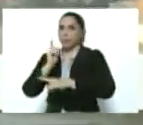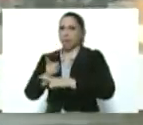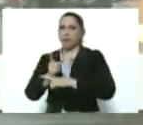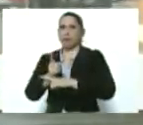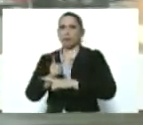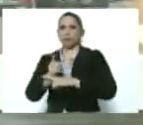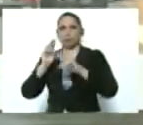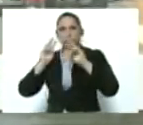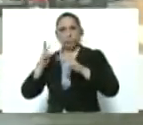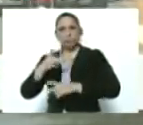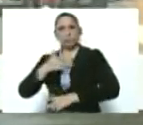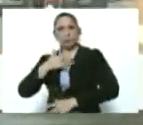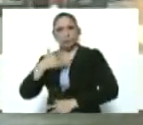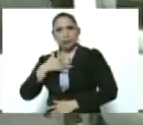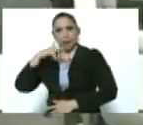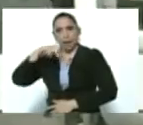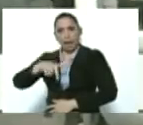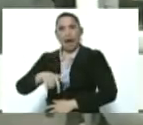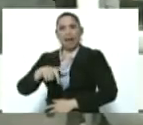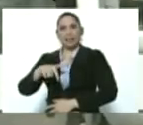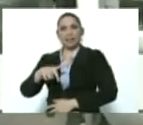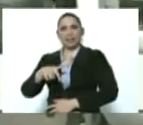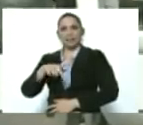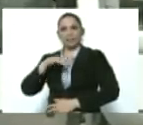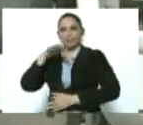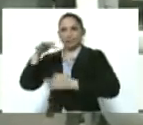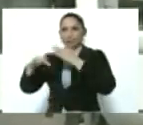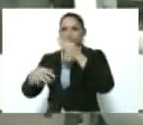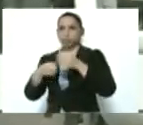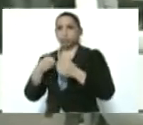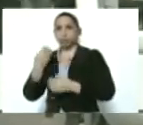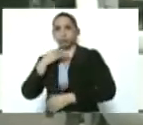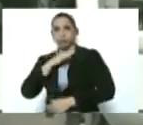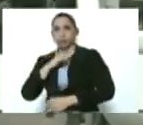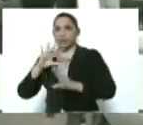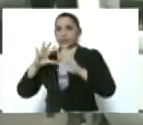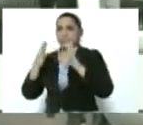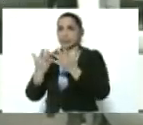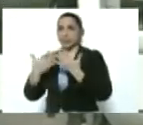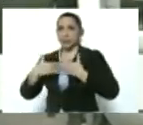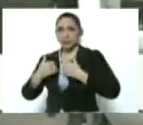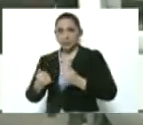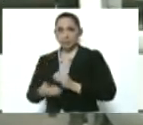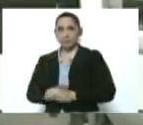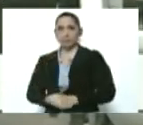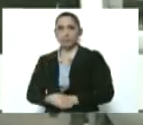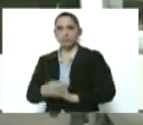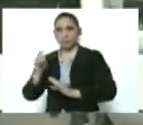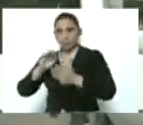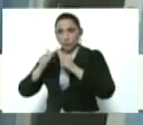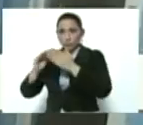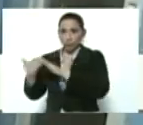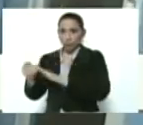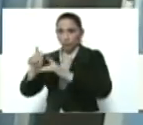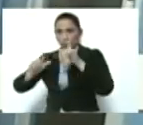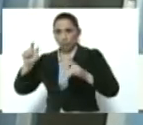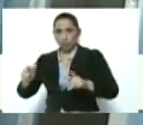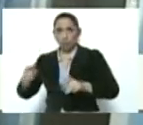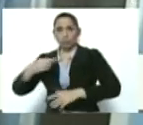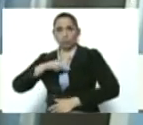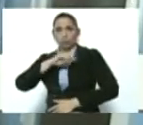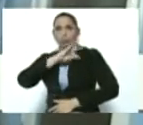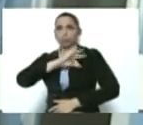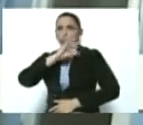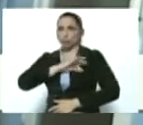que se sienta de que esta pandemia que es un tema de salud mundial en las comunas los sujetos sociales transformadores que estamos en el